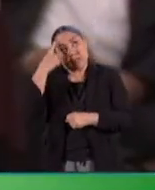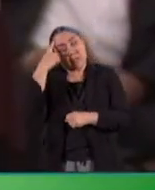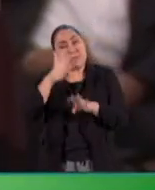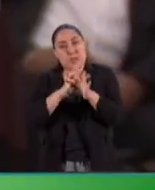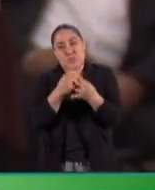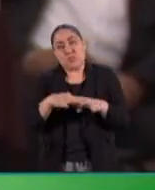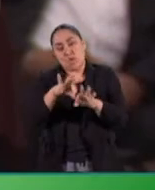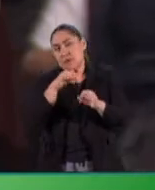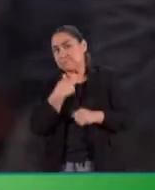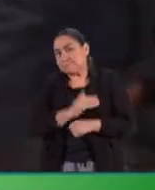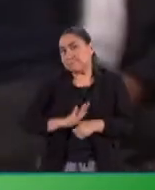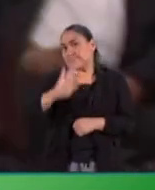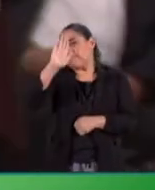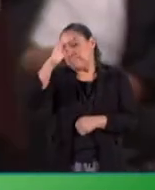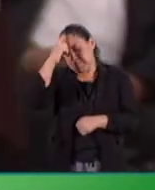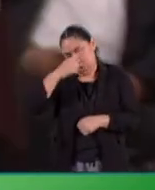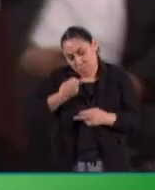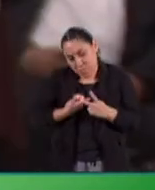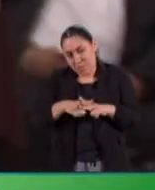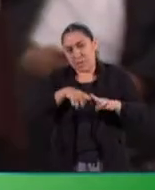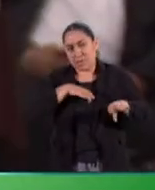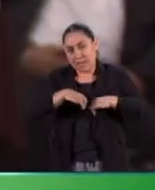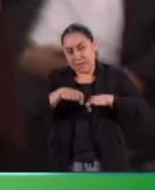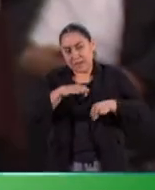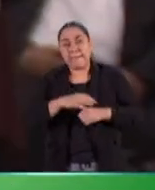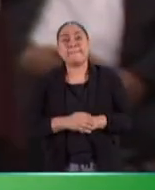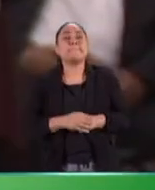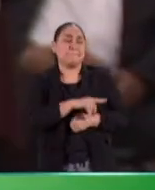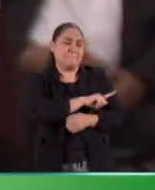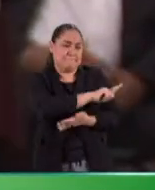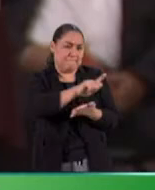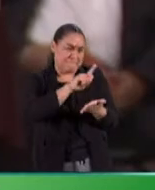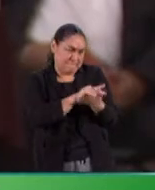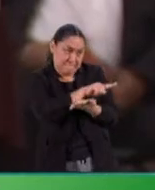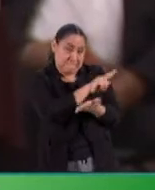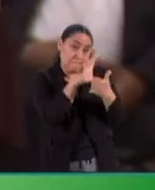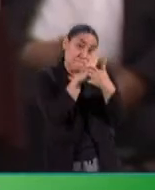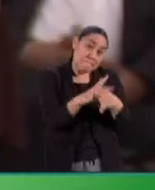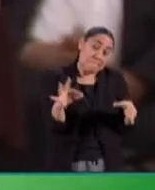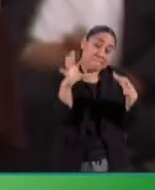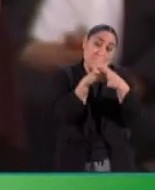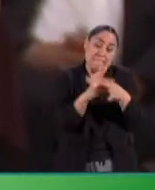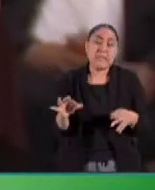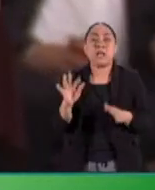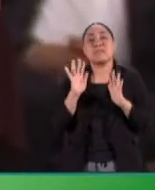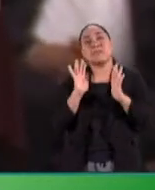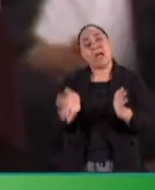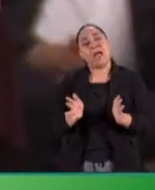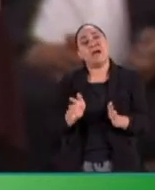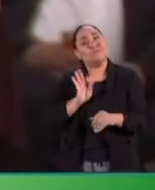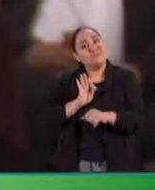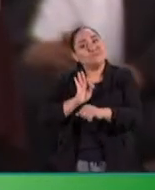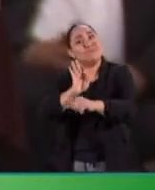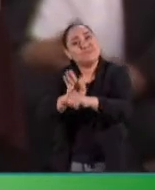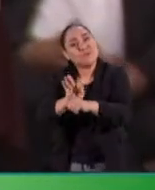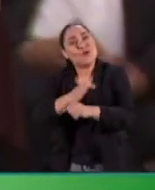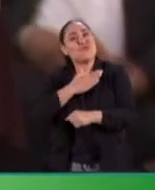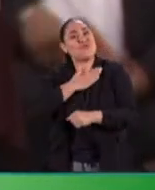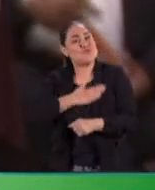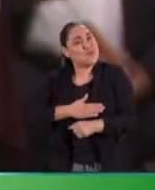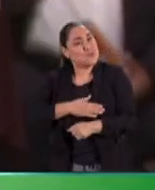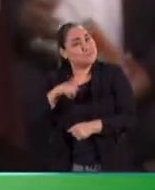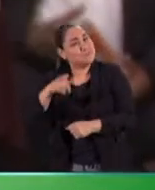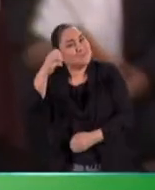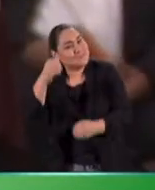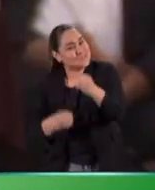voz ante una reforma que en el discurso la plantean como la llegada de la Democracia al poder judicial pero